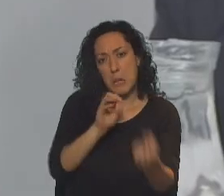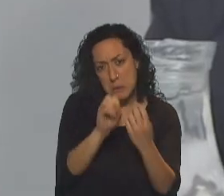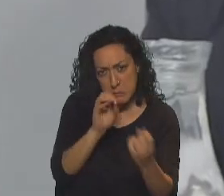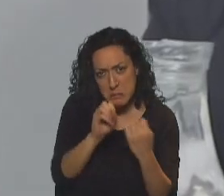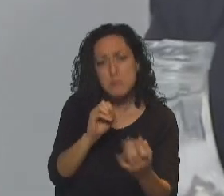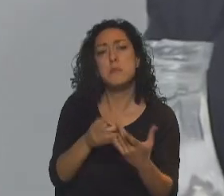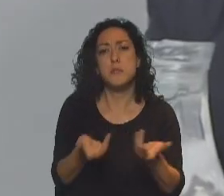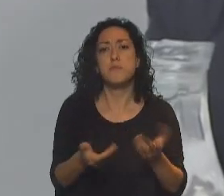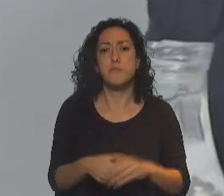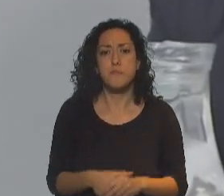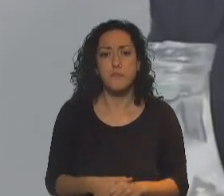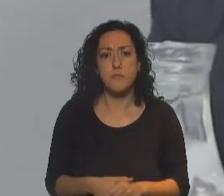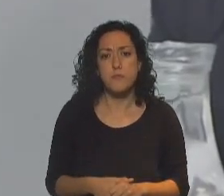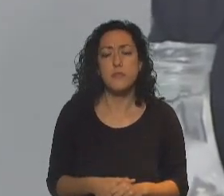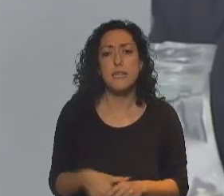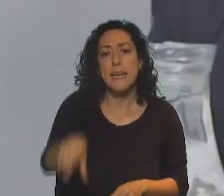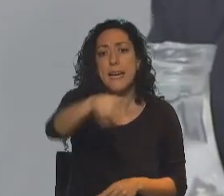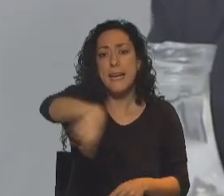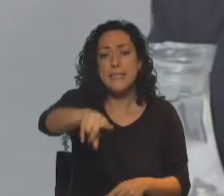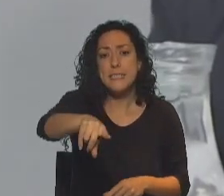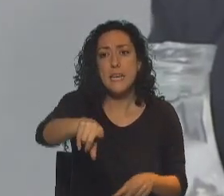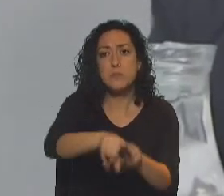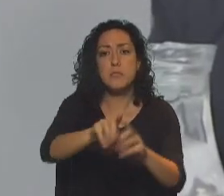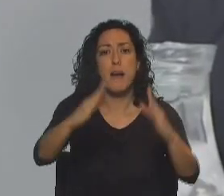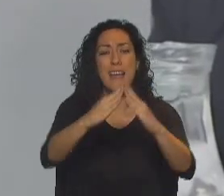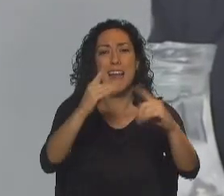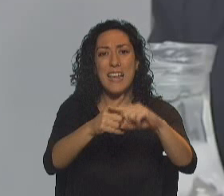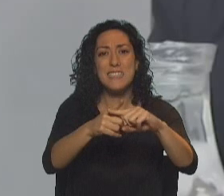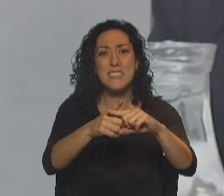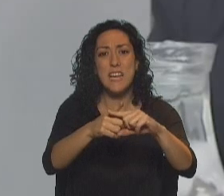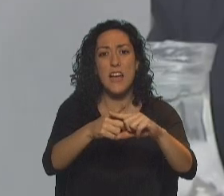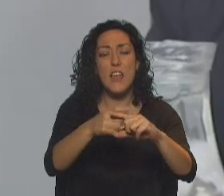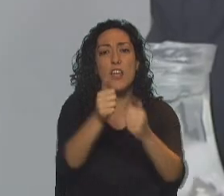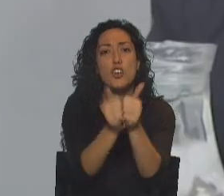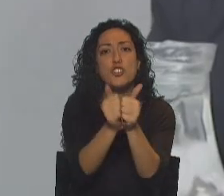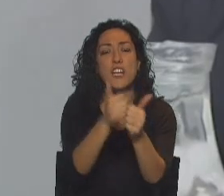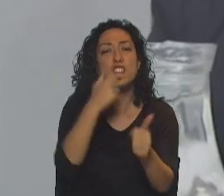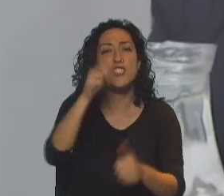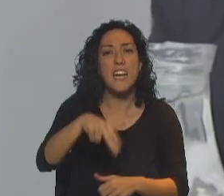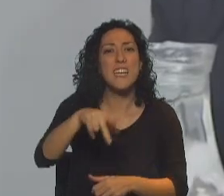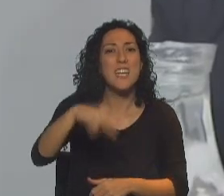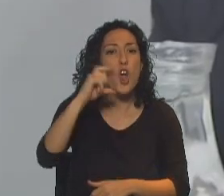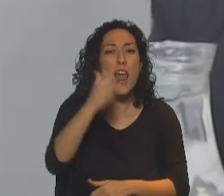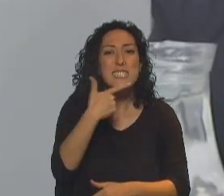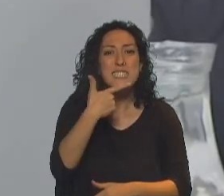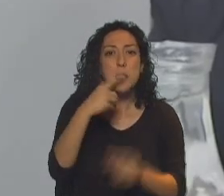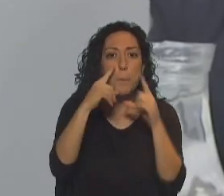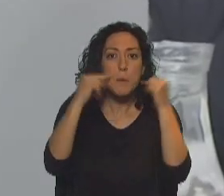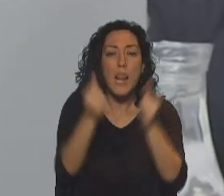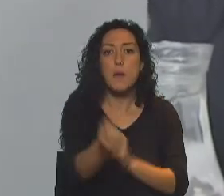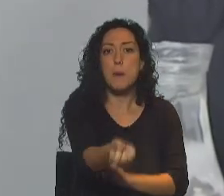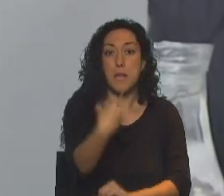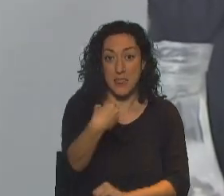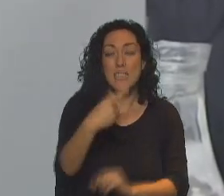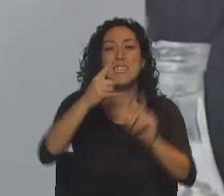ellas me mandan miel de la Basílica de Rosario, del Rosario de San Nicolás. Y bueno, me mandan